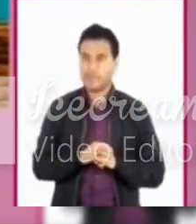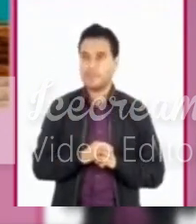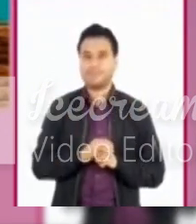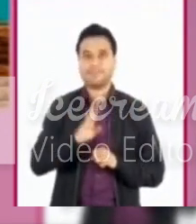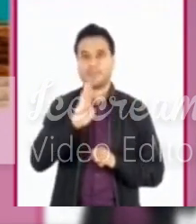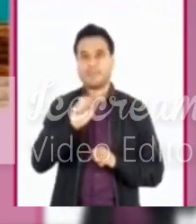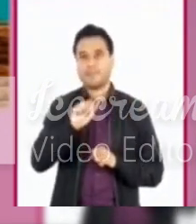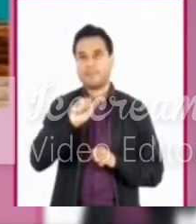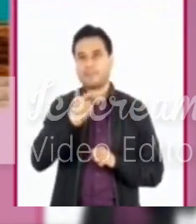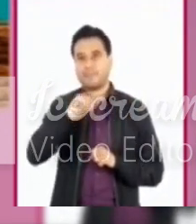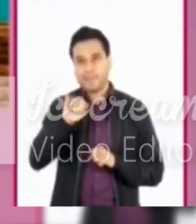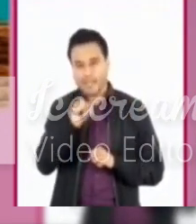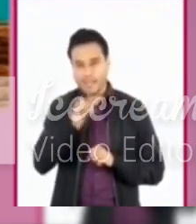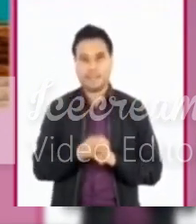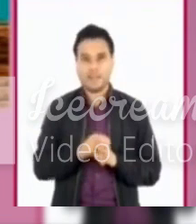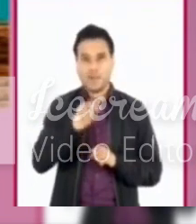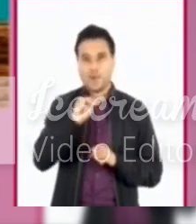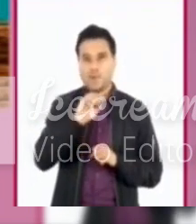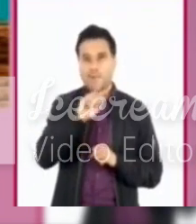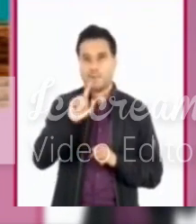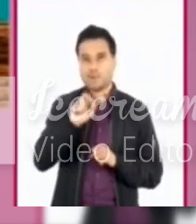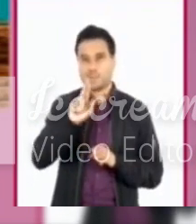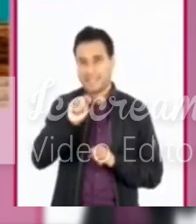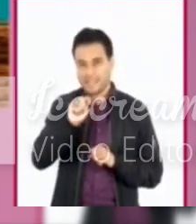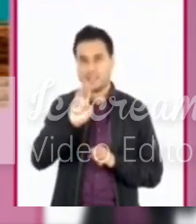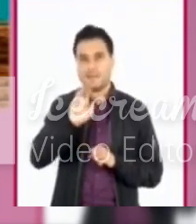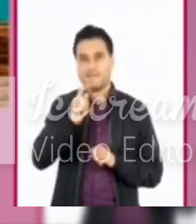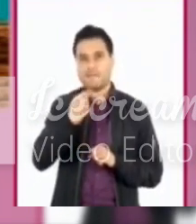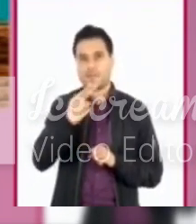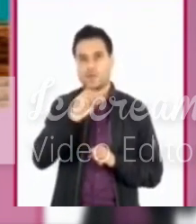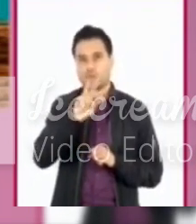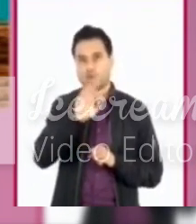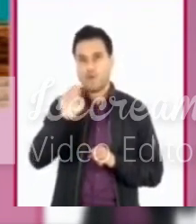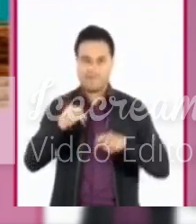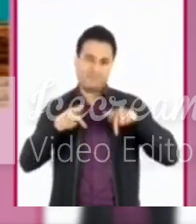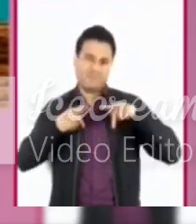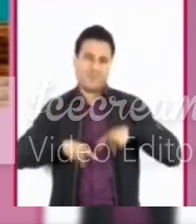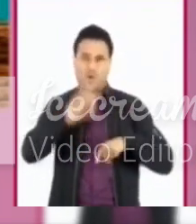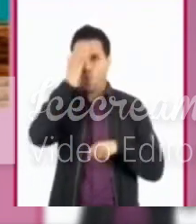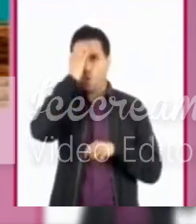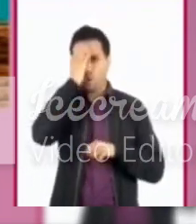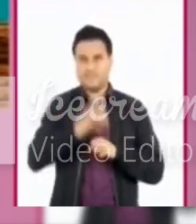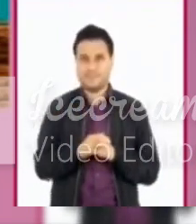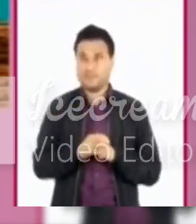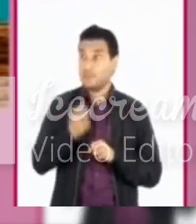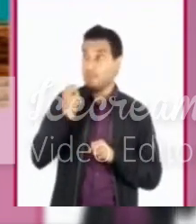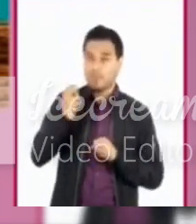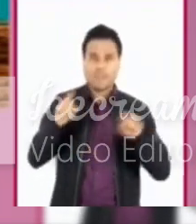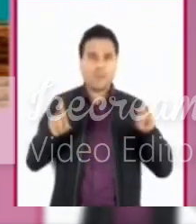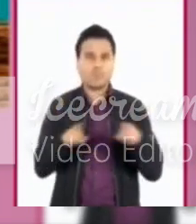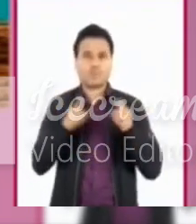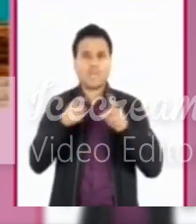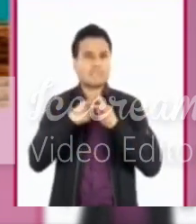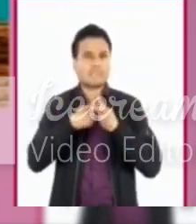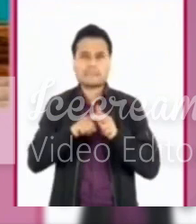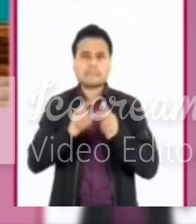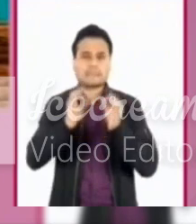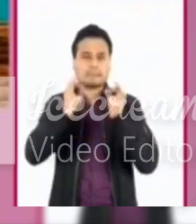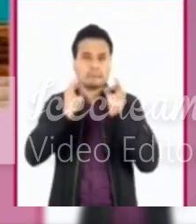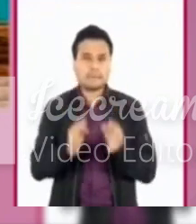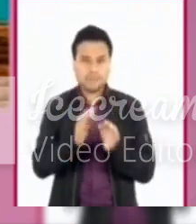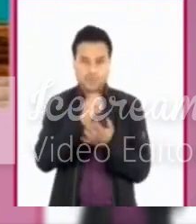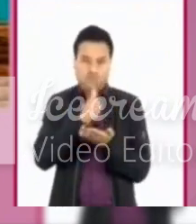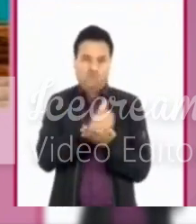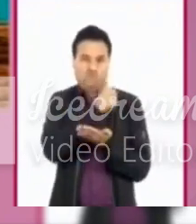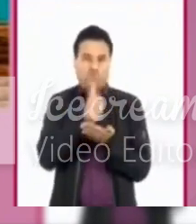Bach, Mozart o Beethoven, son ampliamente conocidos. La música culta se desarrolló generalmente en las ciudades